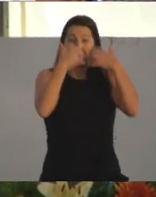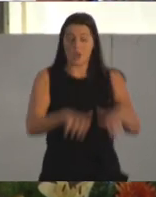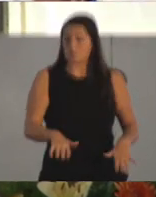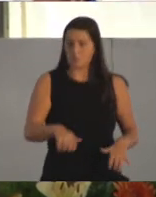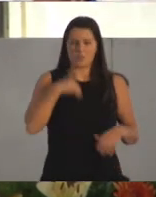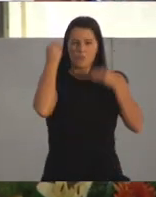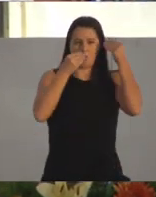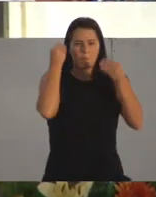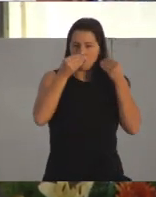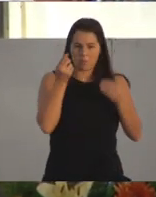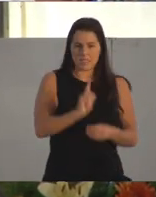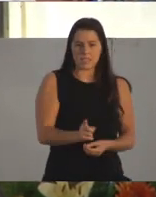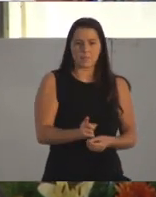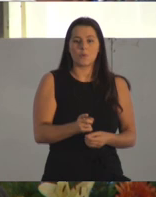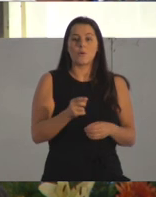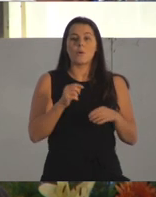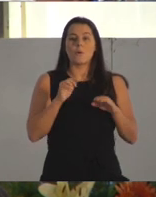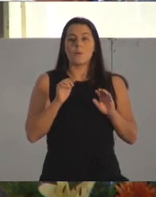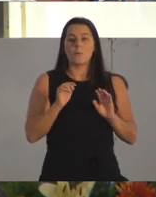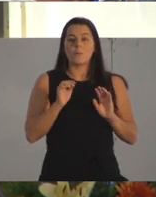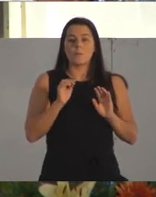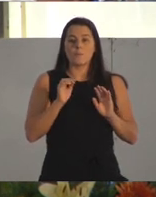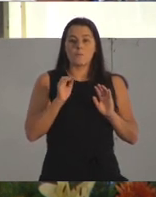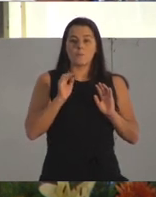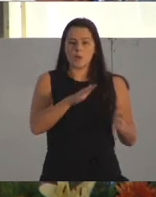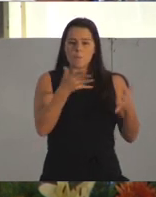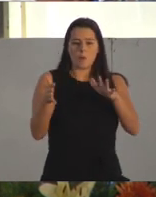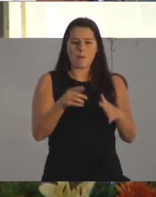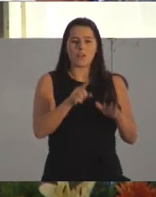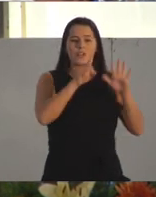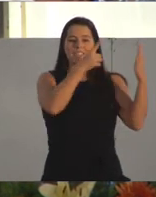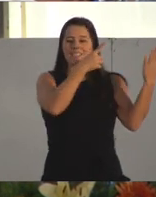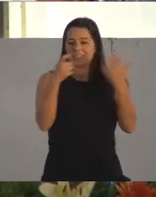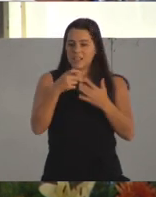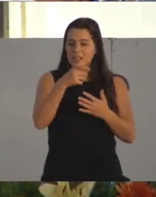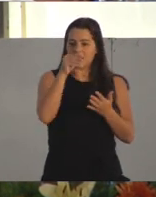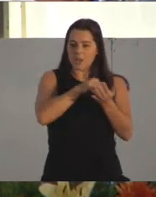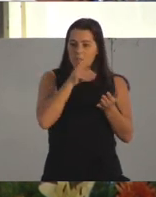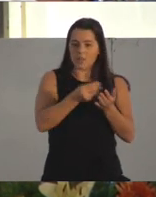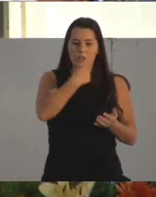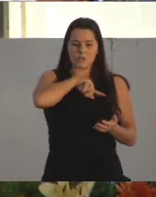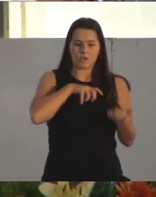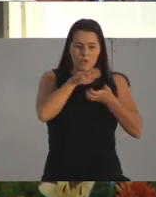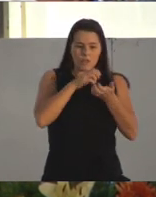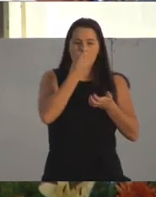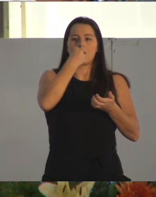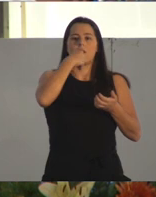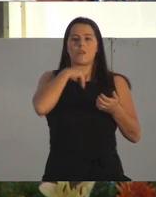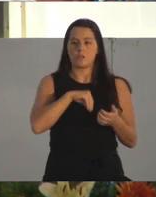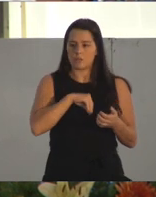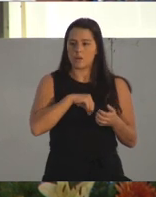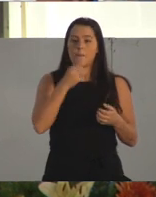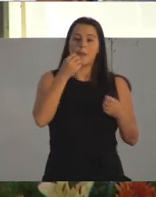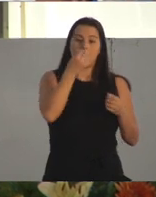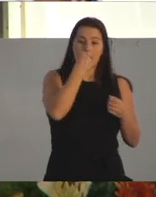ella, pero solo os diré que aproximadamente al día 600 veces hacemos algún tipo de deglución, de alimento o de saliva, que